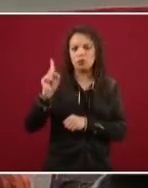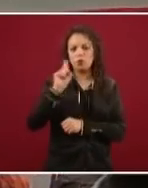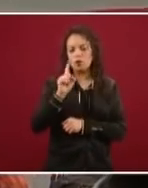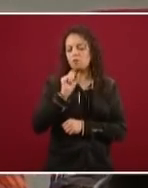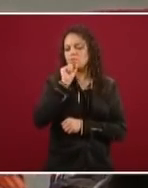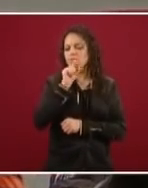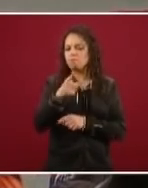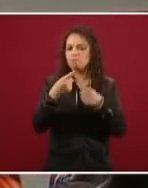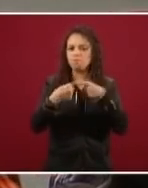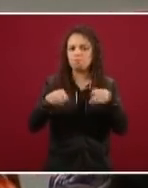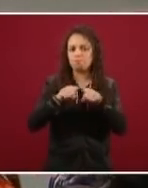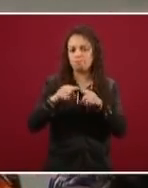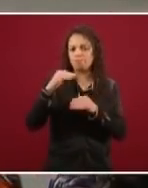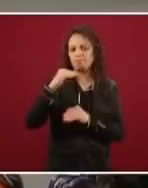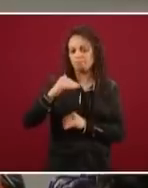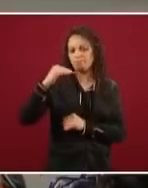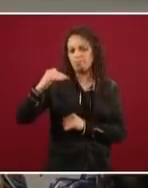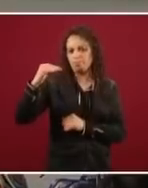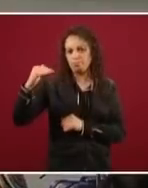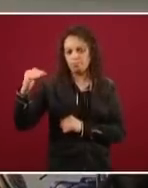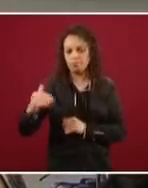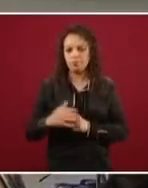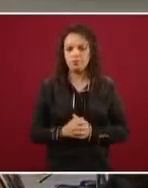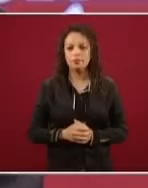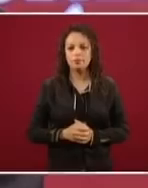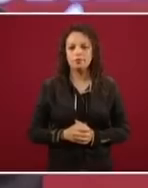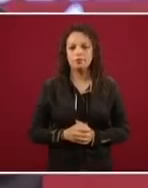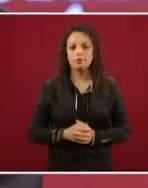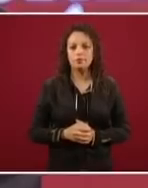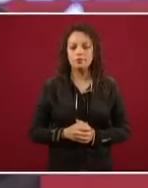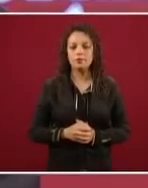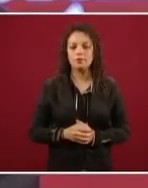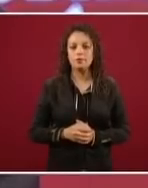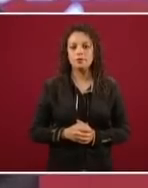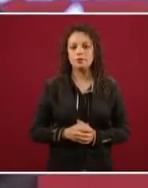está creciendo la inversión extranjera